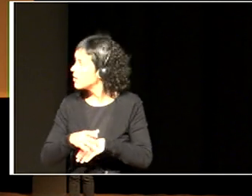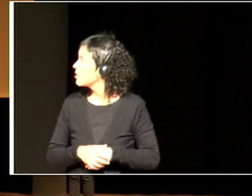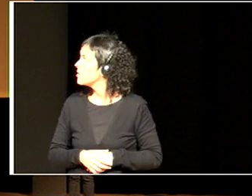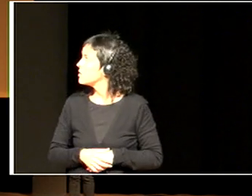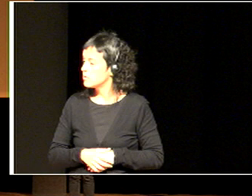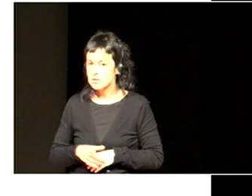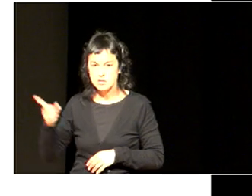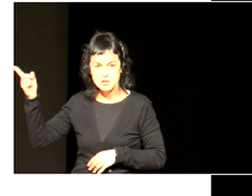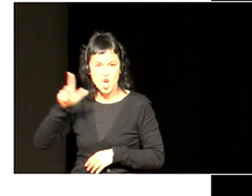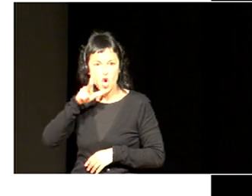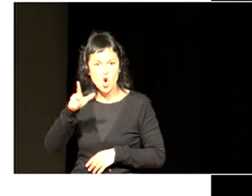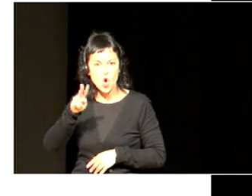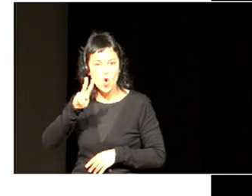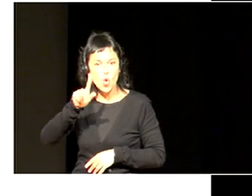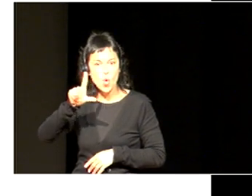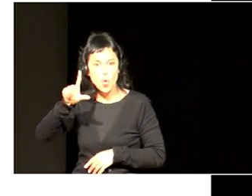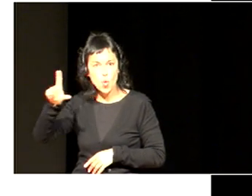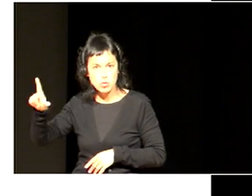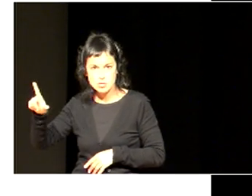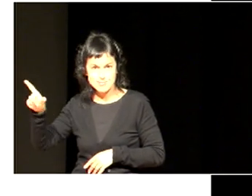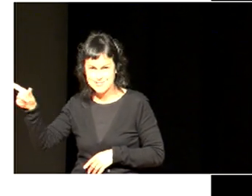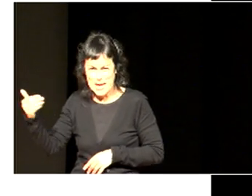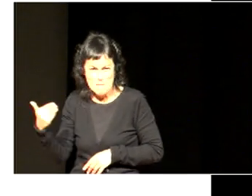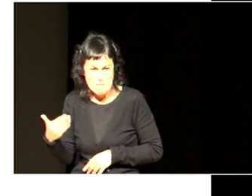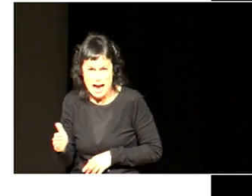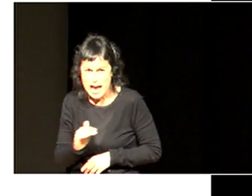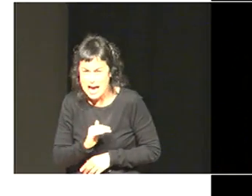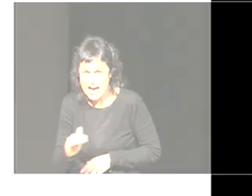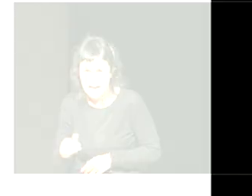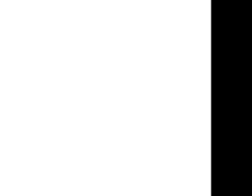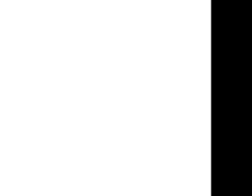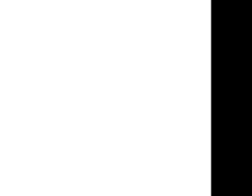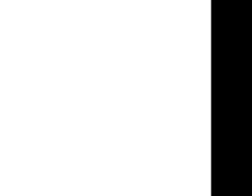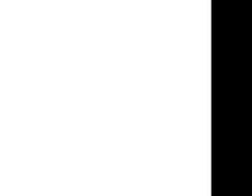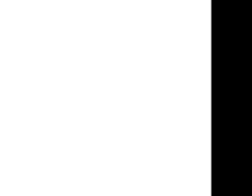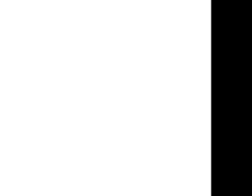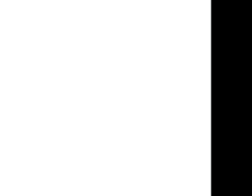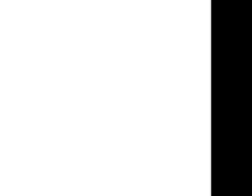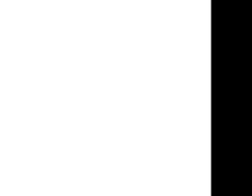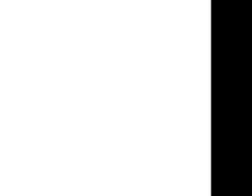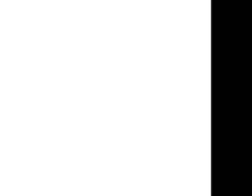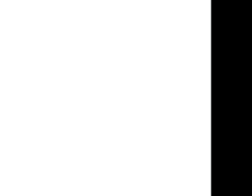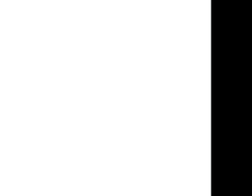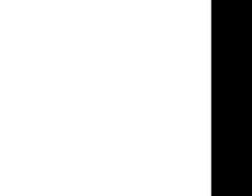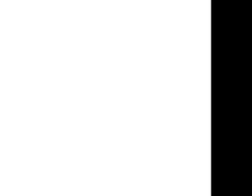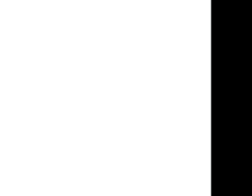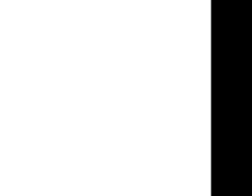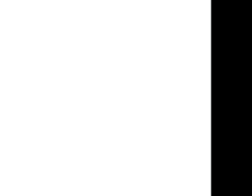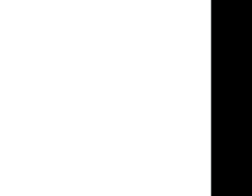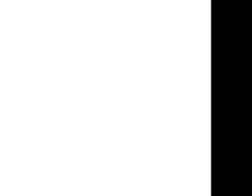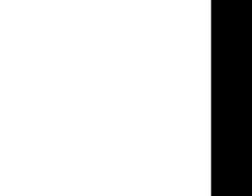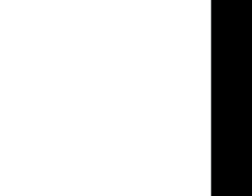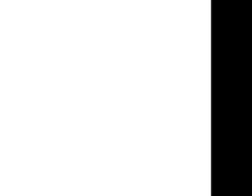hulk está muy mal hulk es el prototipo de hombre que no tiene ni idea de lo que es el autocontrol de las